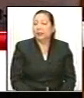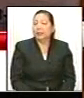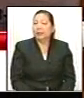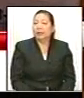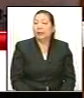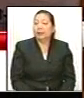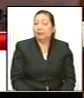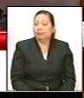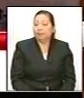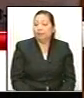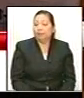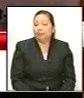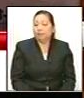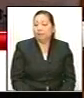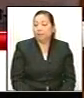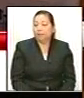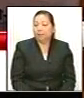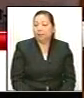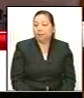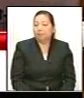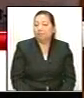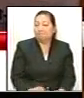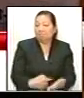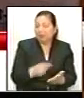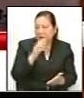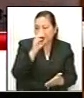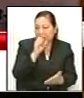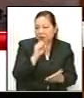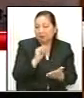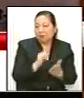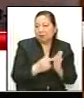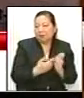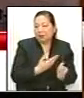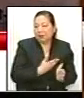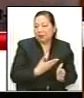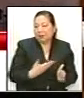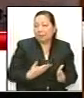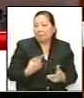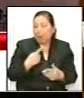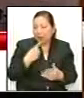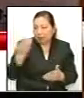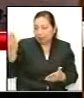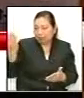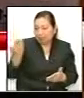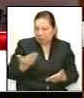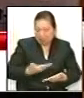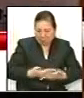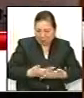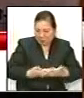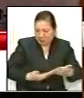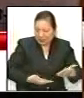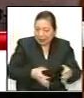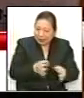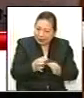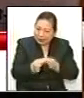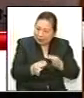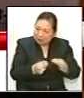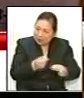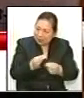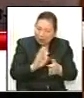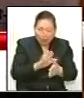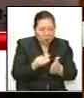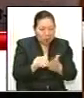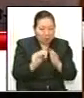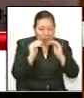ante digamos, la Cancillería y la Presidencia de la República, para que envíe un documento manifestando de